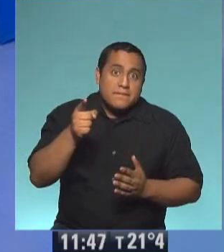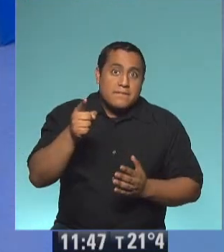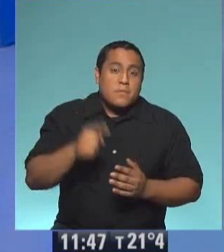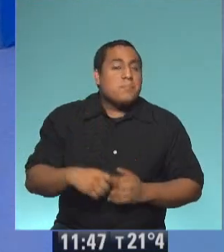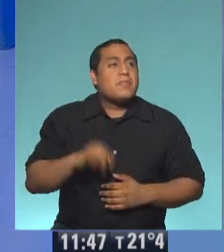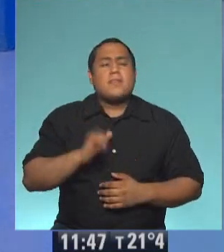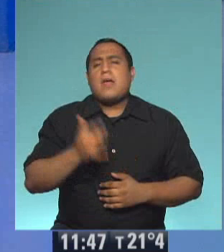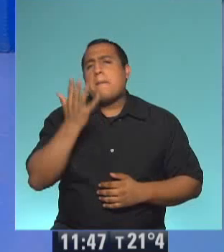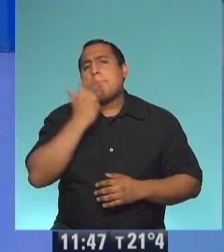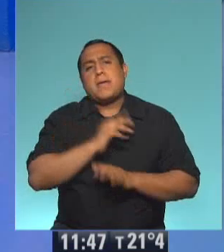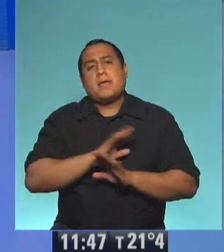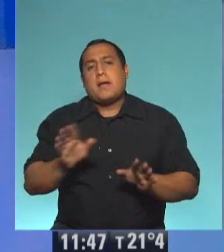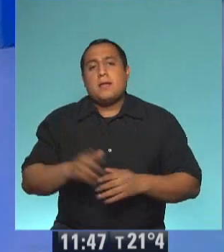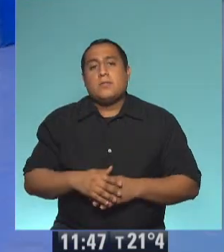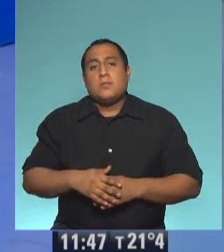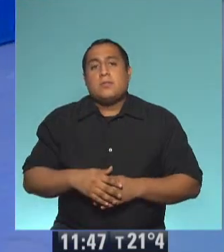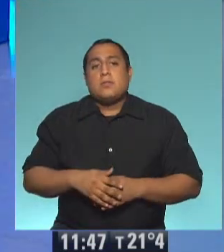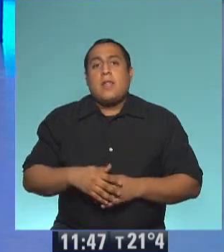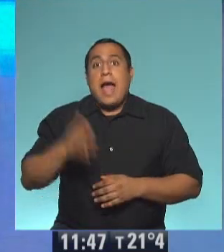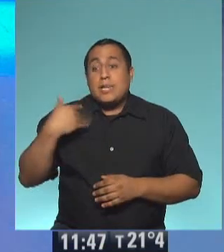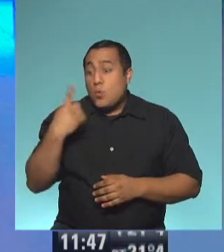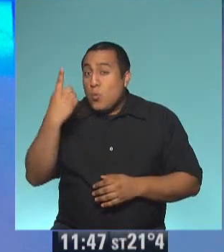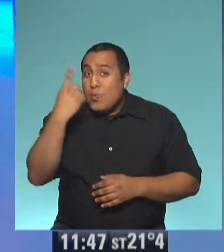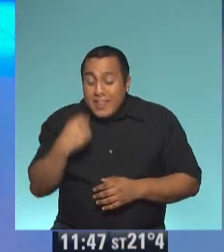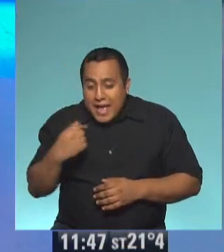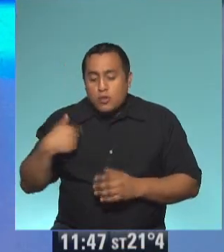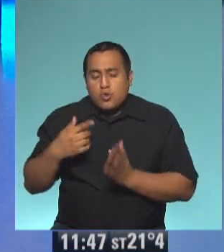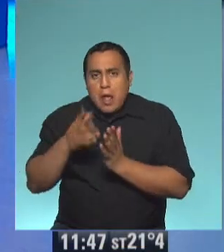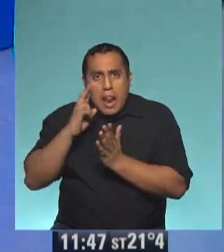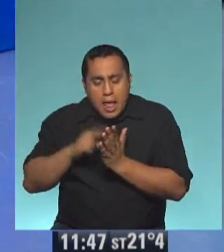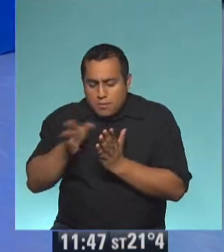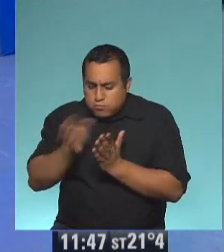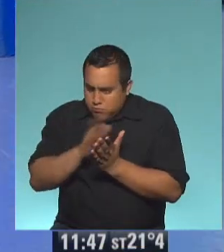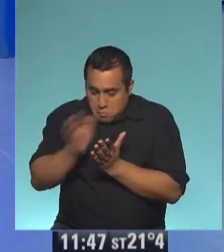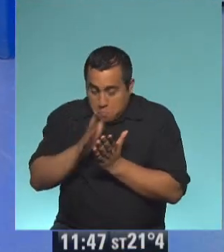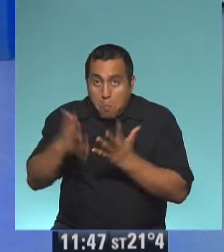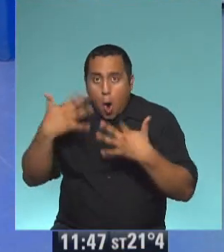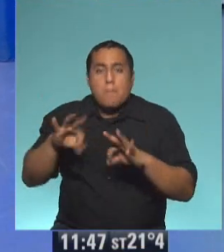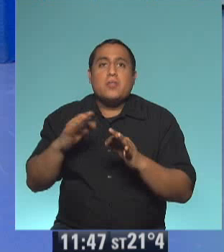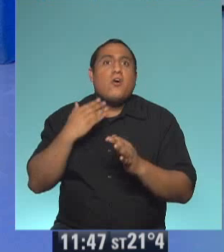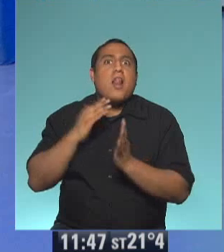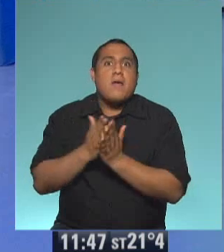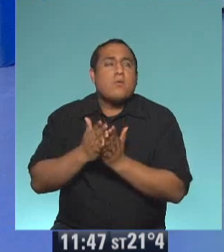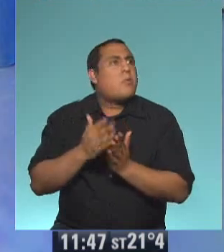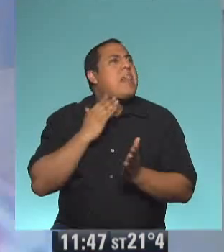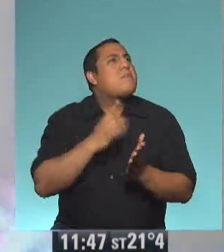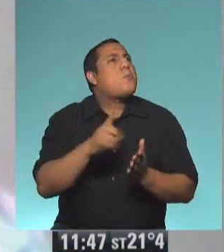Sí, me encanta. Una vez leí un libro en un solo día. ¿En serio? ¿En un solo día? ¿Y qué libro era? Porque debe estar muy